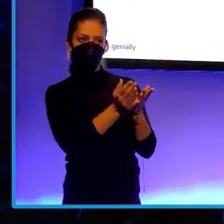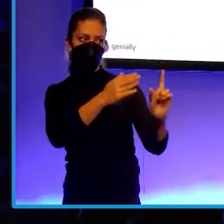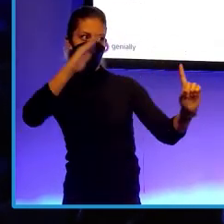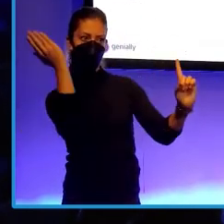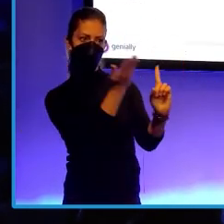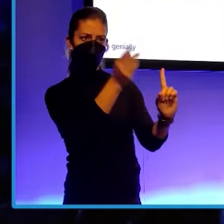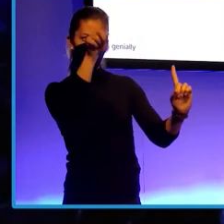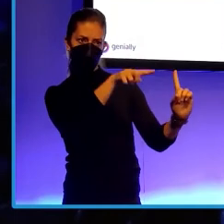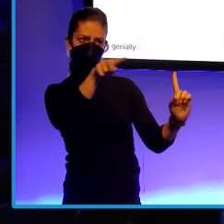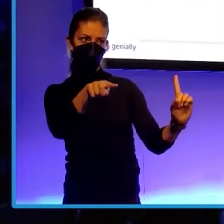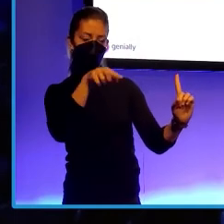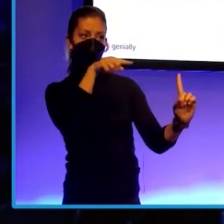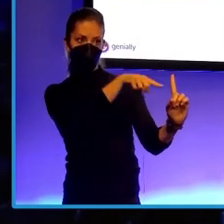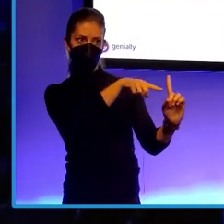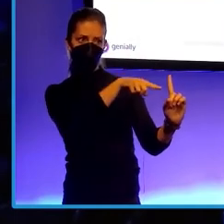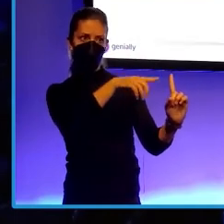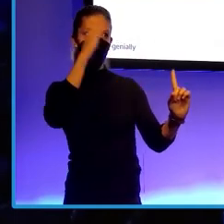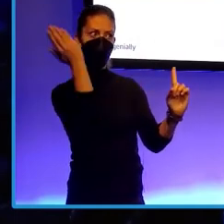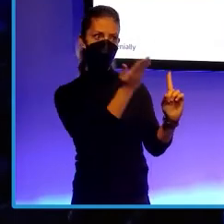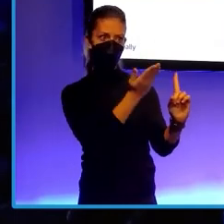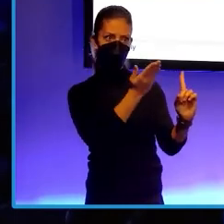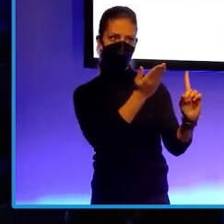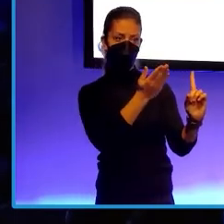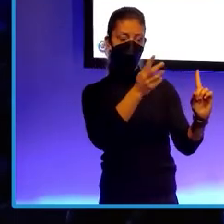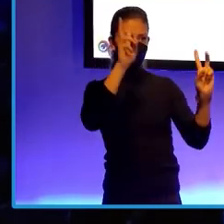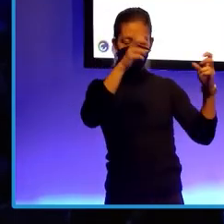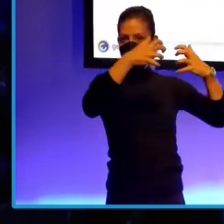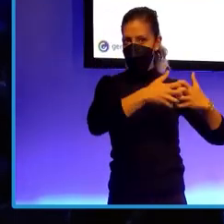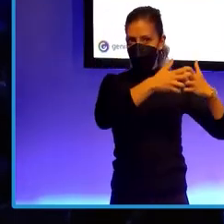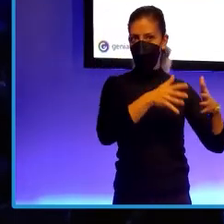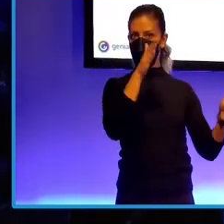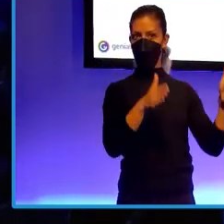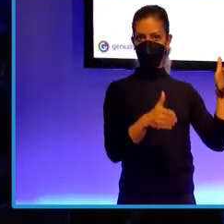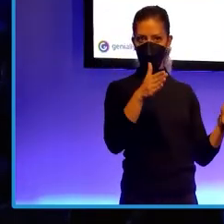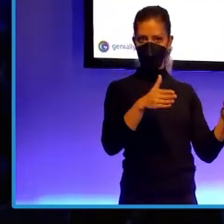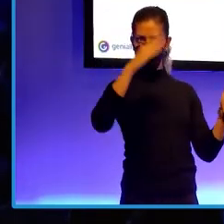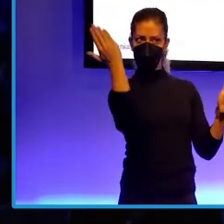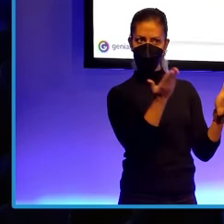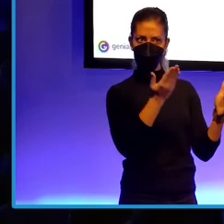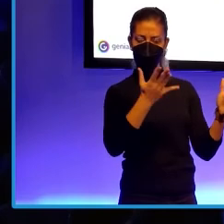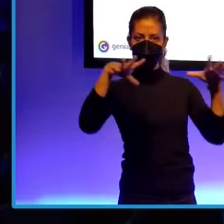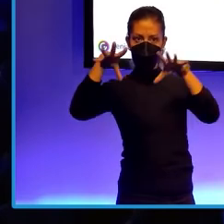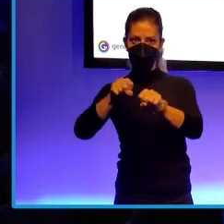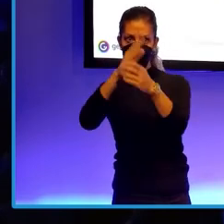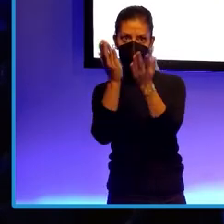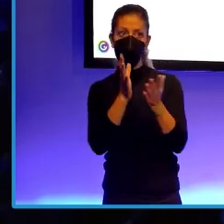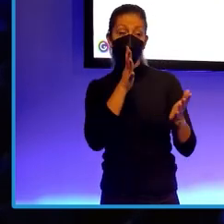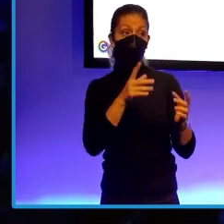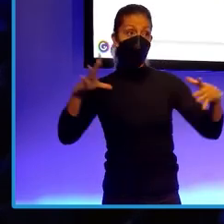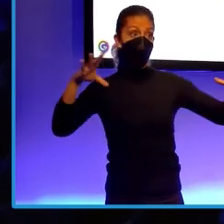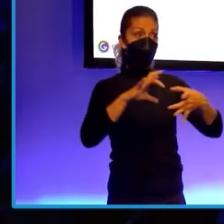apagón mundial no se sabe si eso puede afectar también a las máquinas incluso a los robots porque los robots dependen de energía